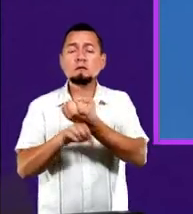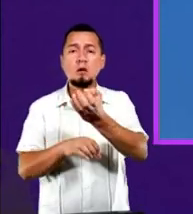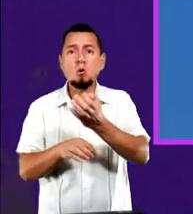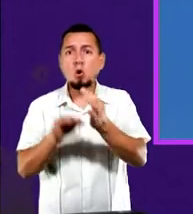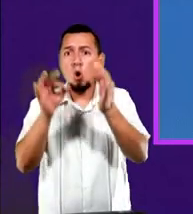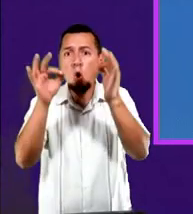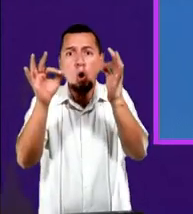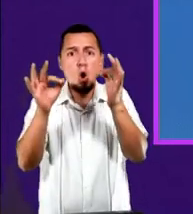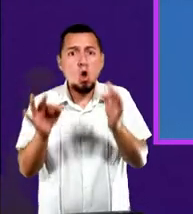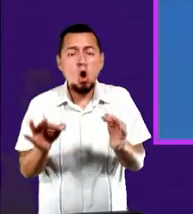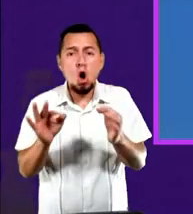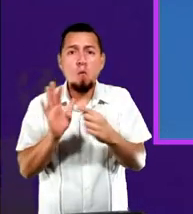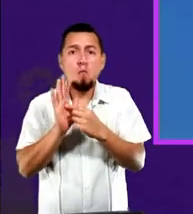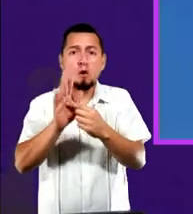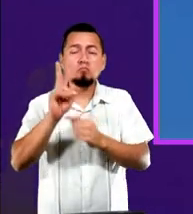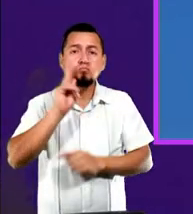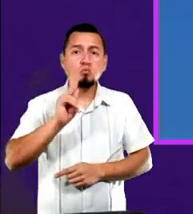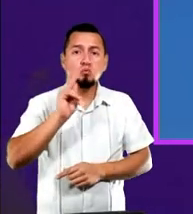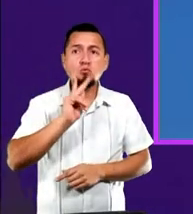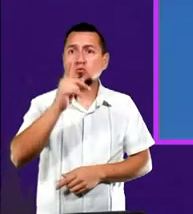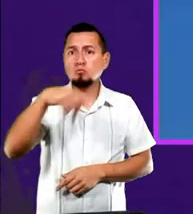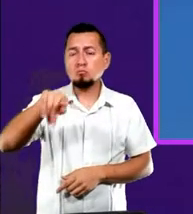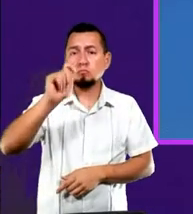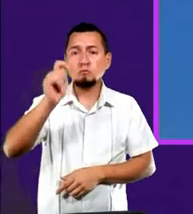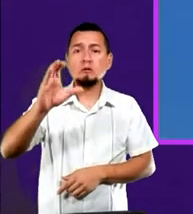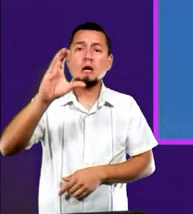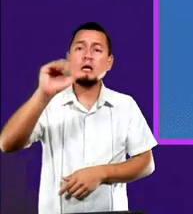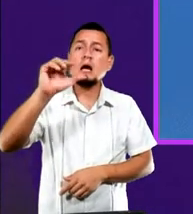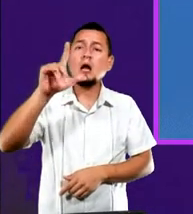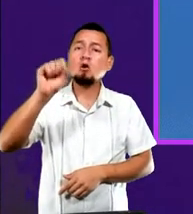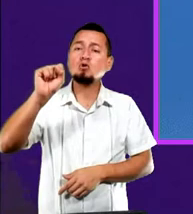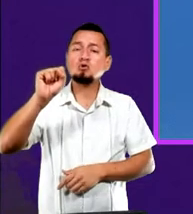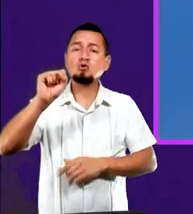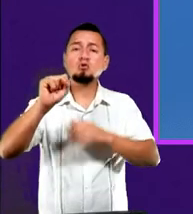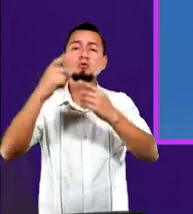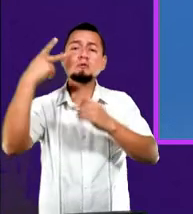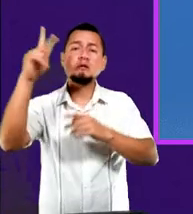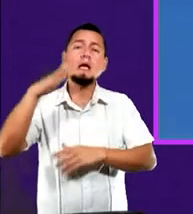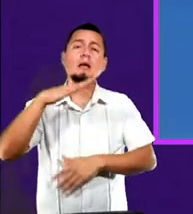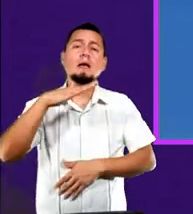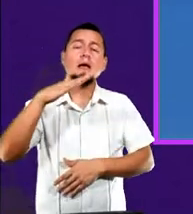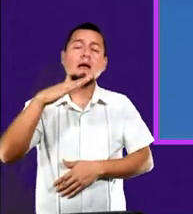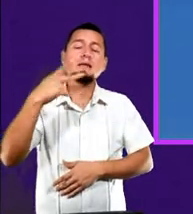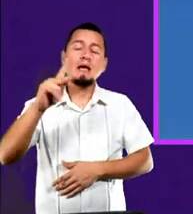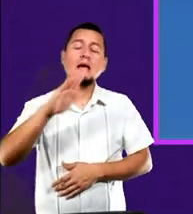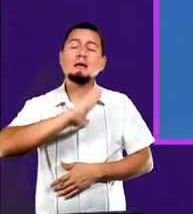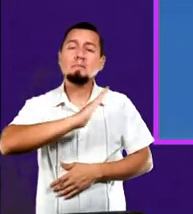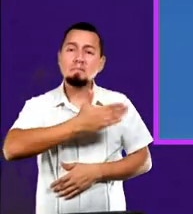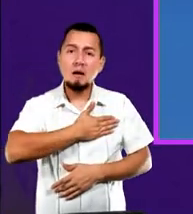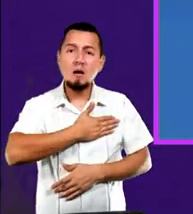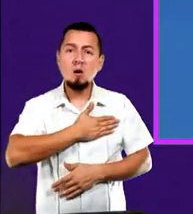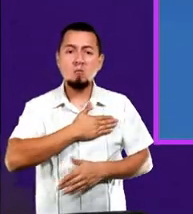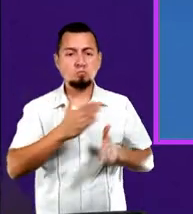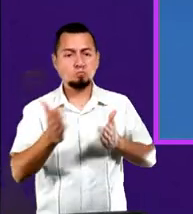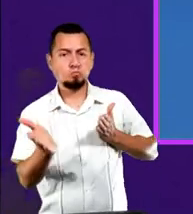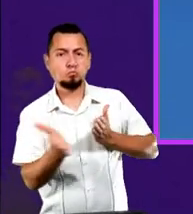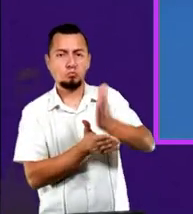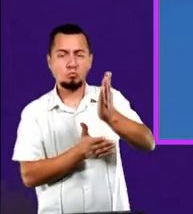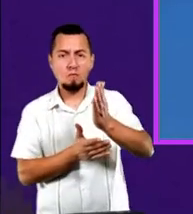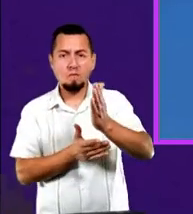Carlos V, el emperador, en la, cuando la reciente conquista a la ciudad de Guadalajara en